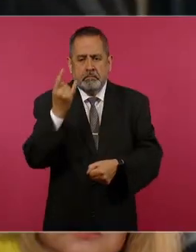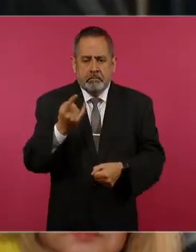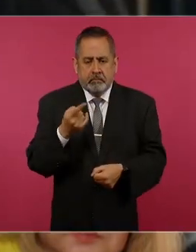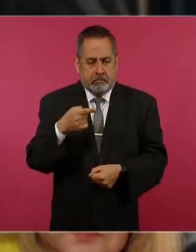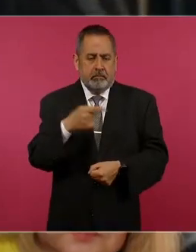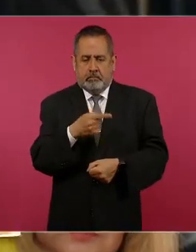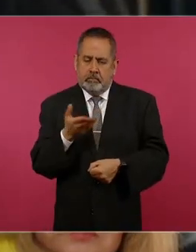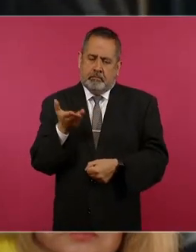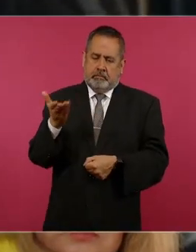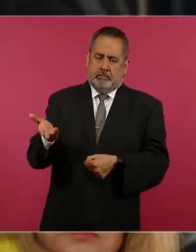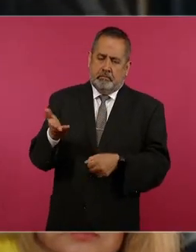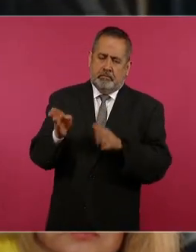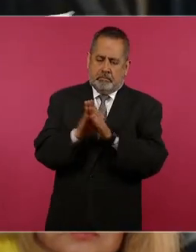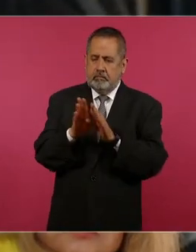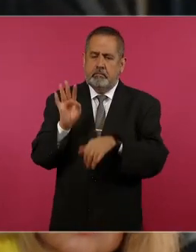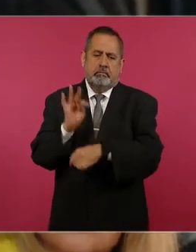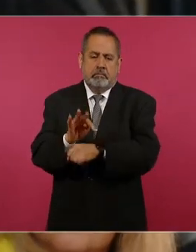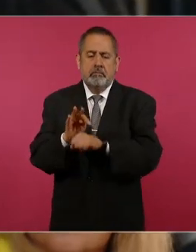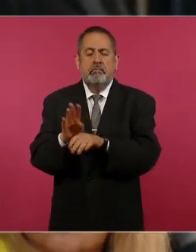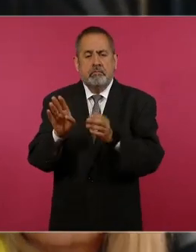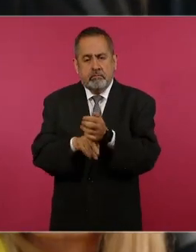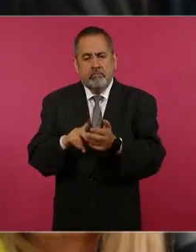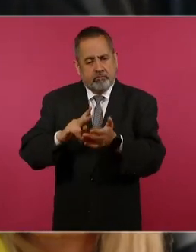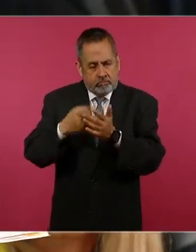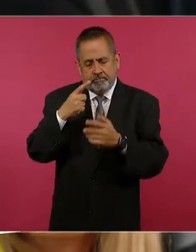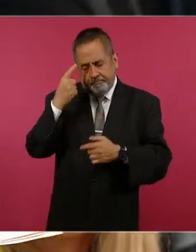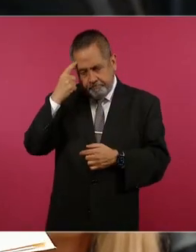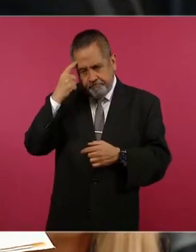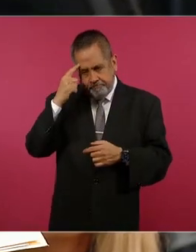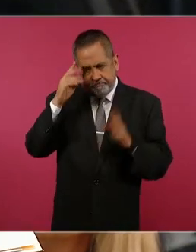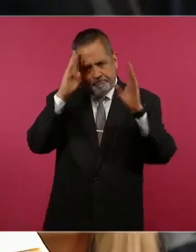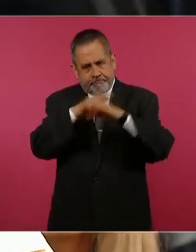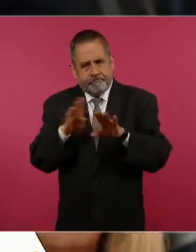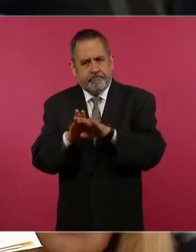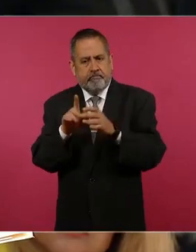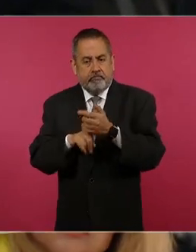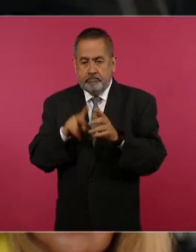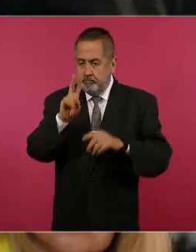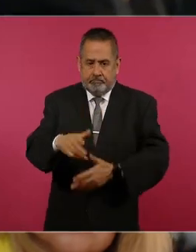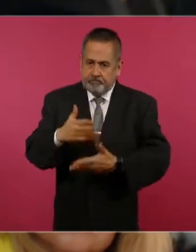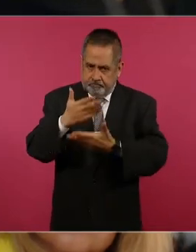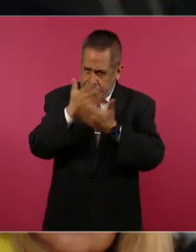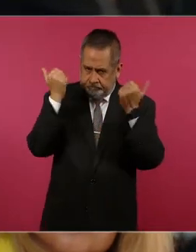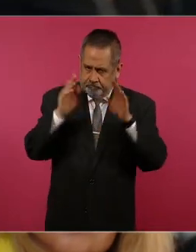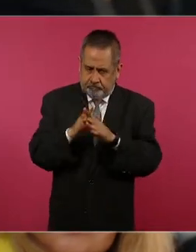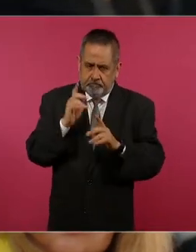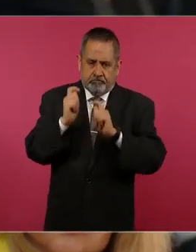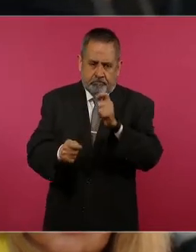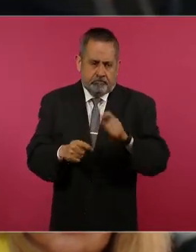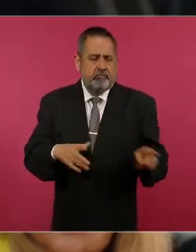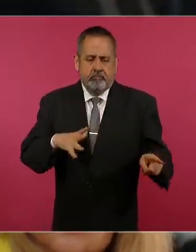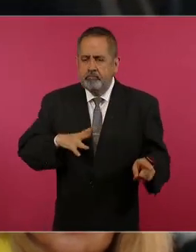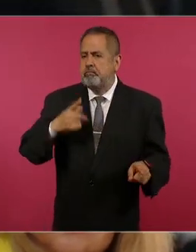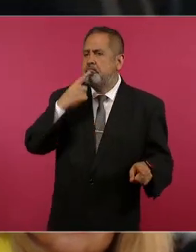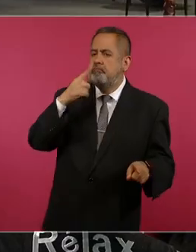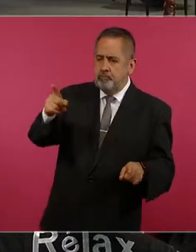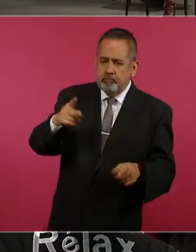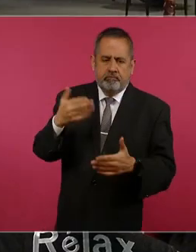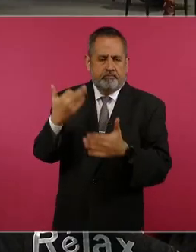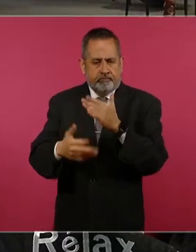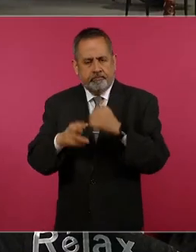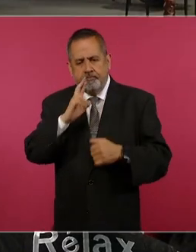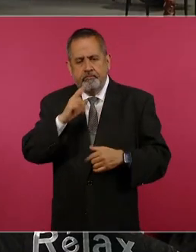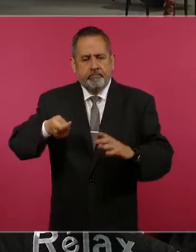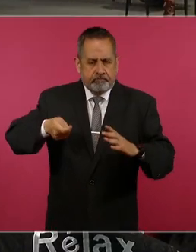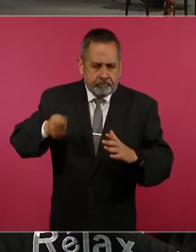también se han acercado, la reconsideración. Presidente, no sé cómo esté la situación, obviamente está una denuncia, está pendiente